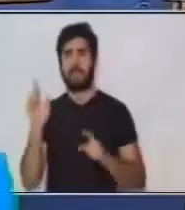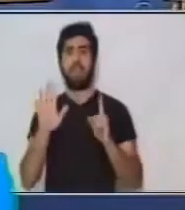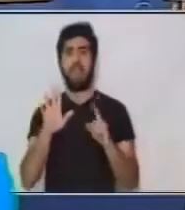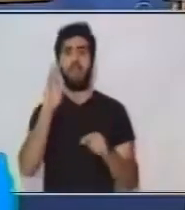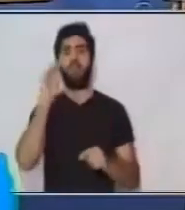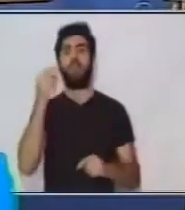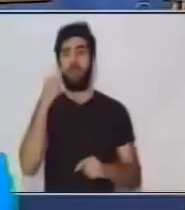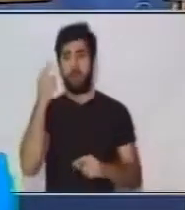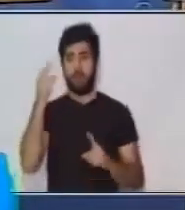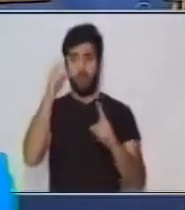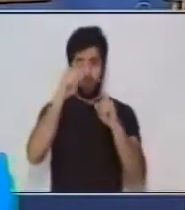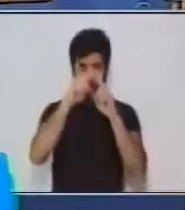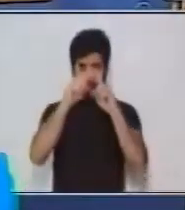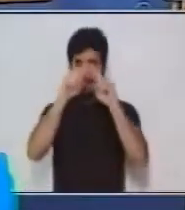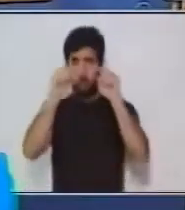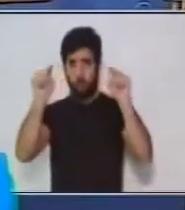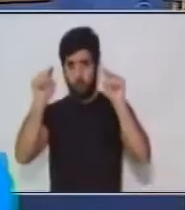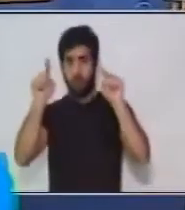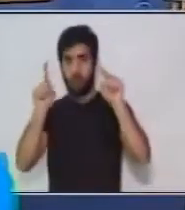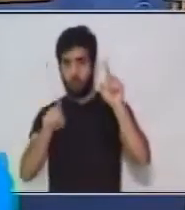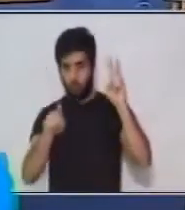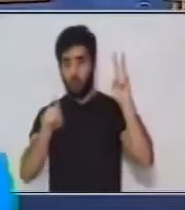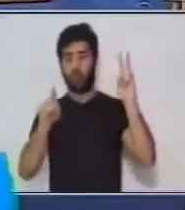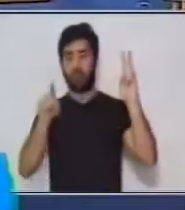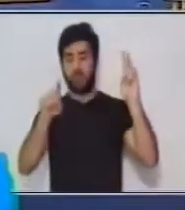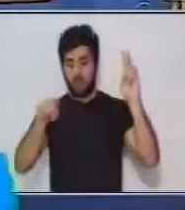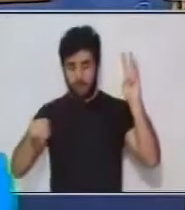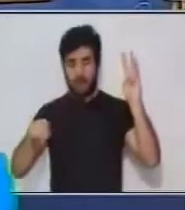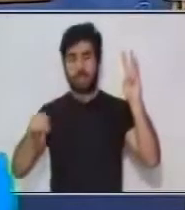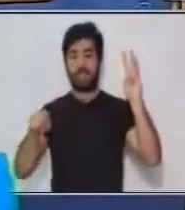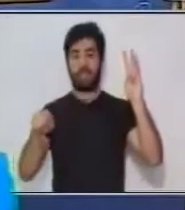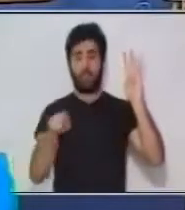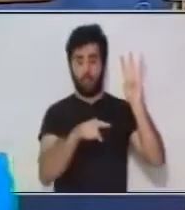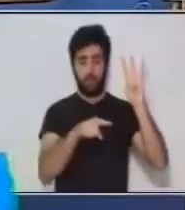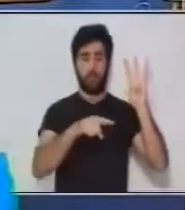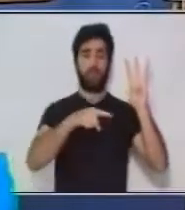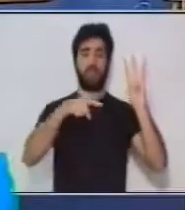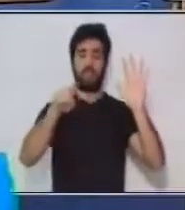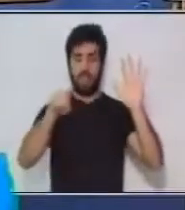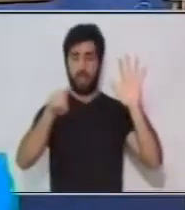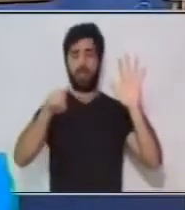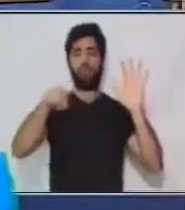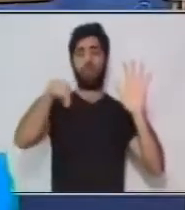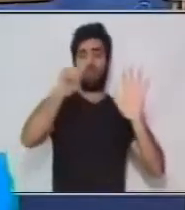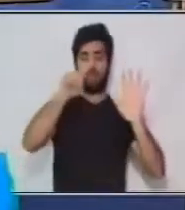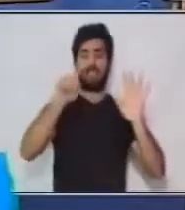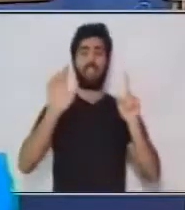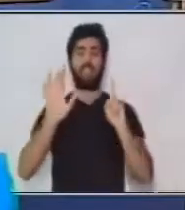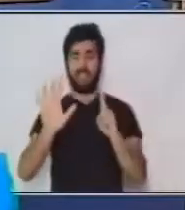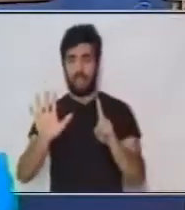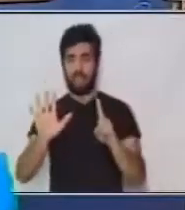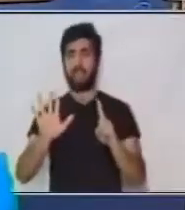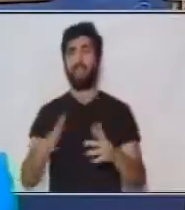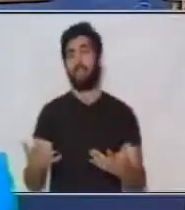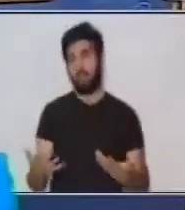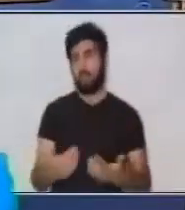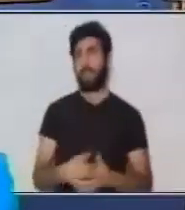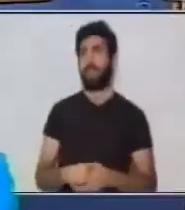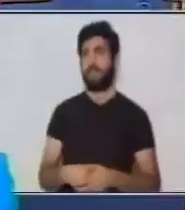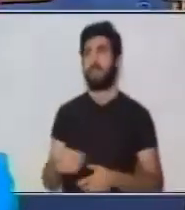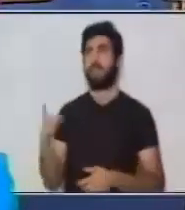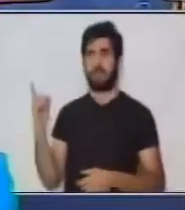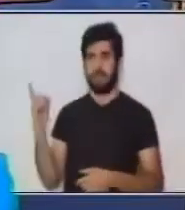lados. 1, 2, 3, 4, 5 y 6. Tiene 6 lados. Entonces